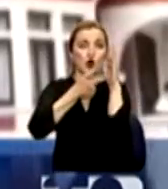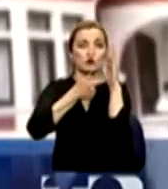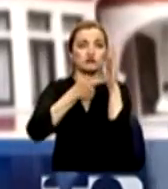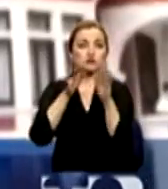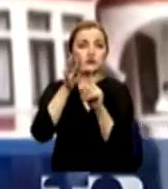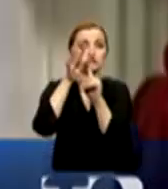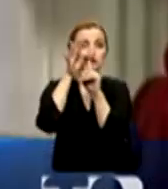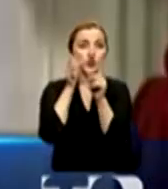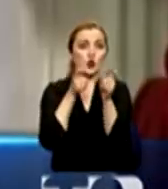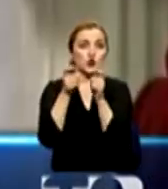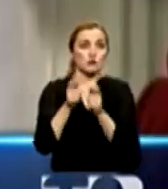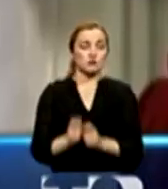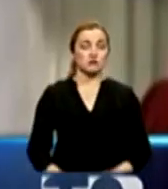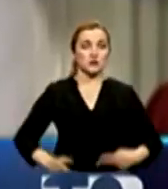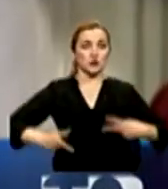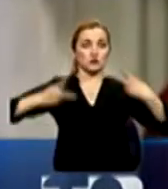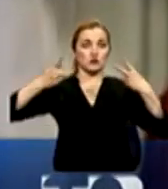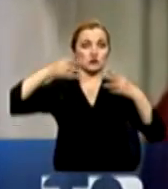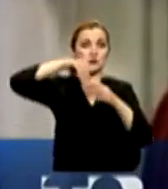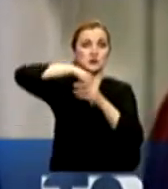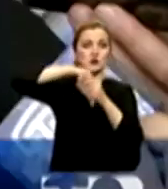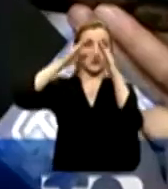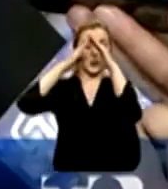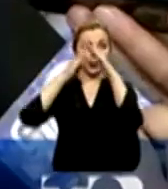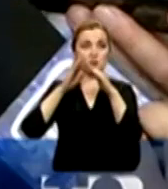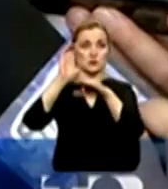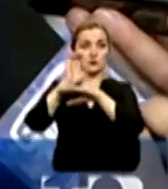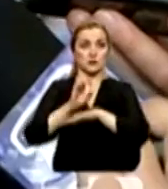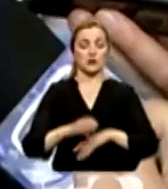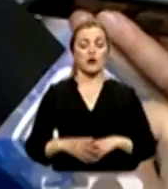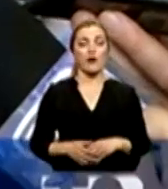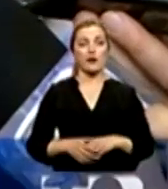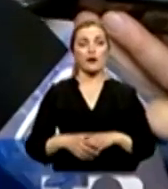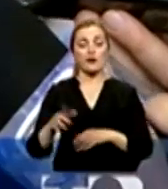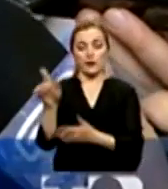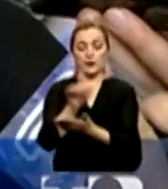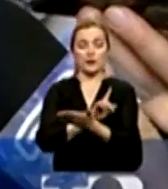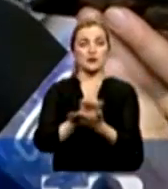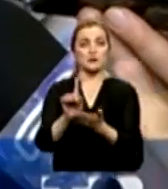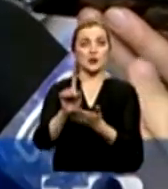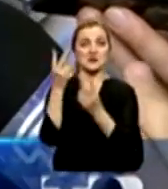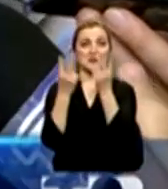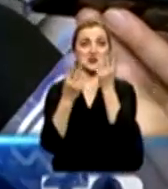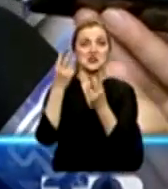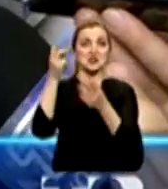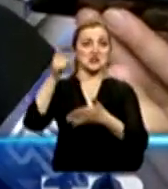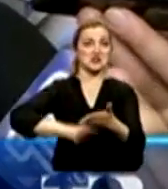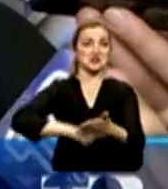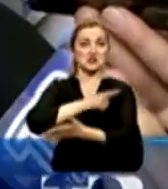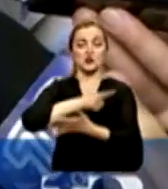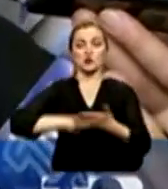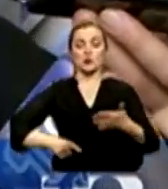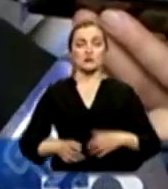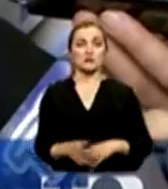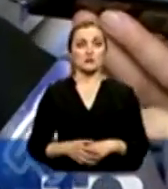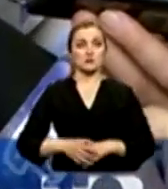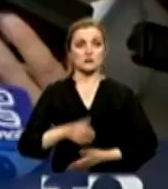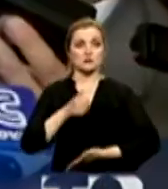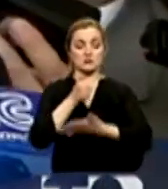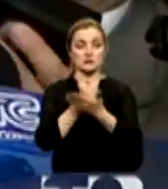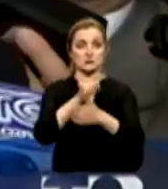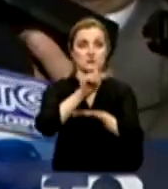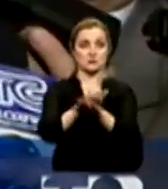sus condiciones de vida en la sede diplomática. Inclusive esta semana fue restringida todas las visitas. El tema de asistencia médico-legal.